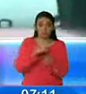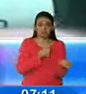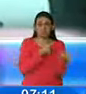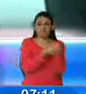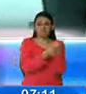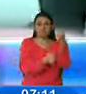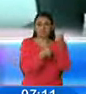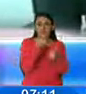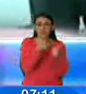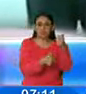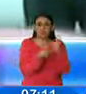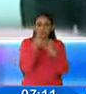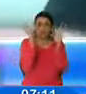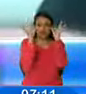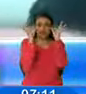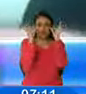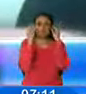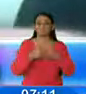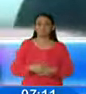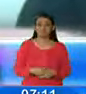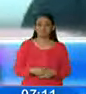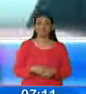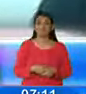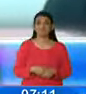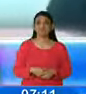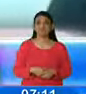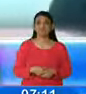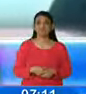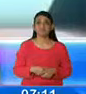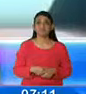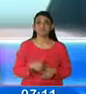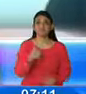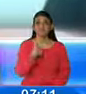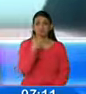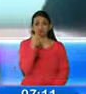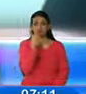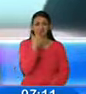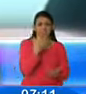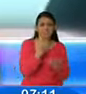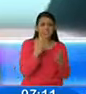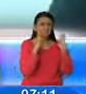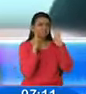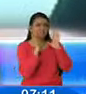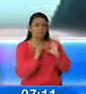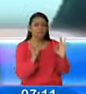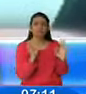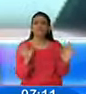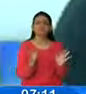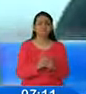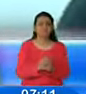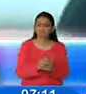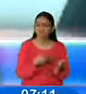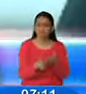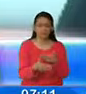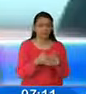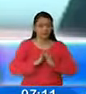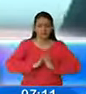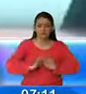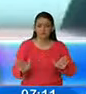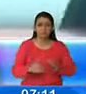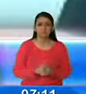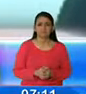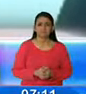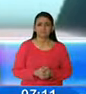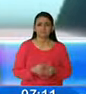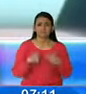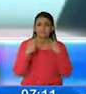al candidato Guillermo Lasso de Creo. Sin ningún interés de por medio, pese a todo esto,